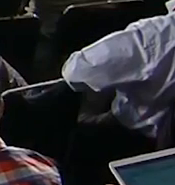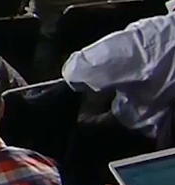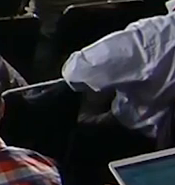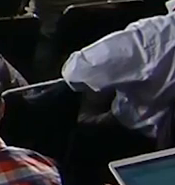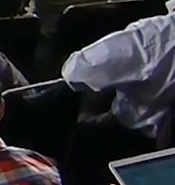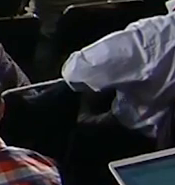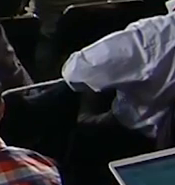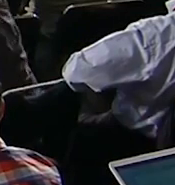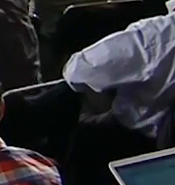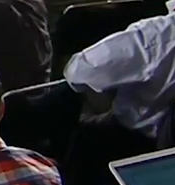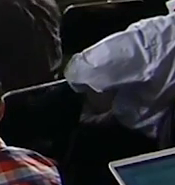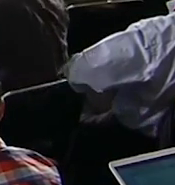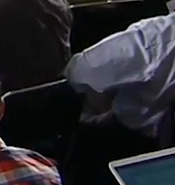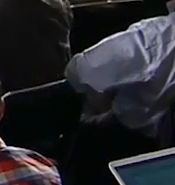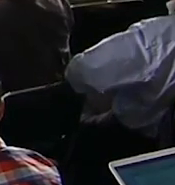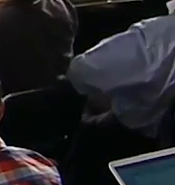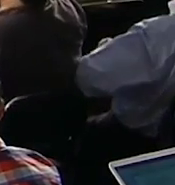estos